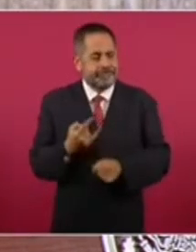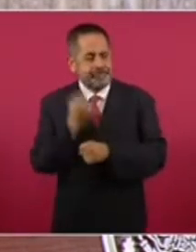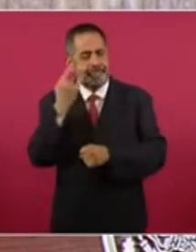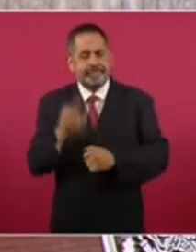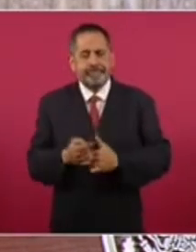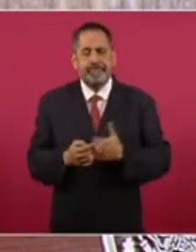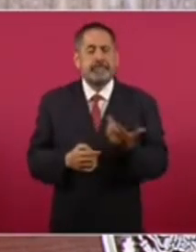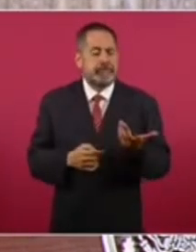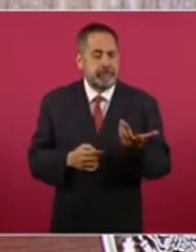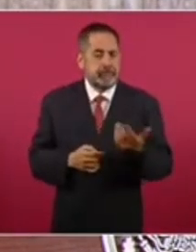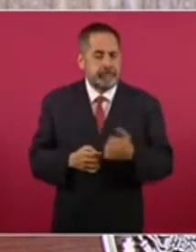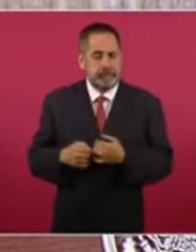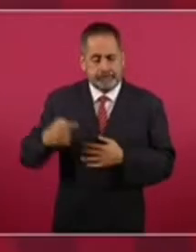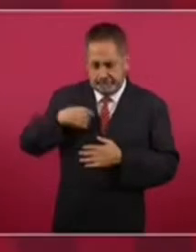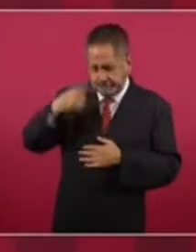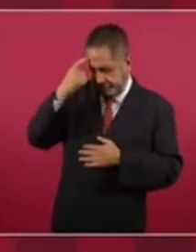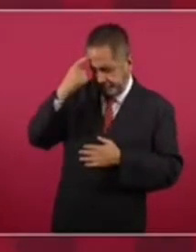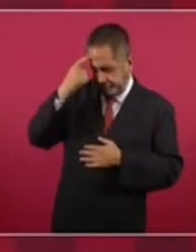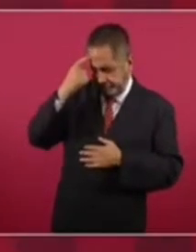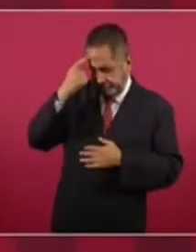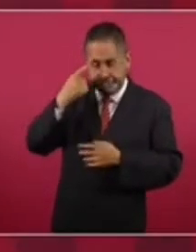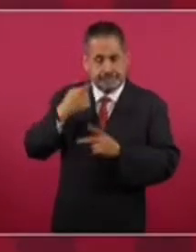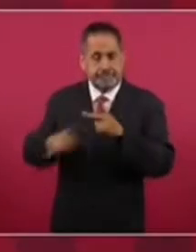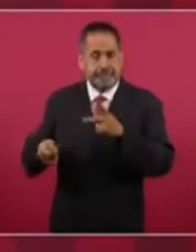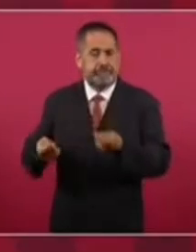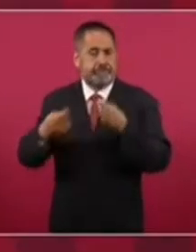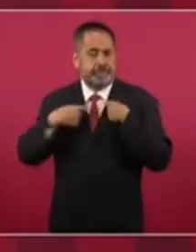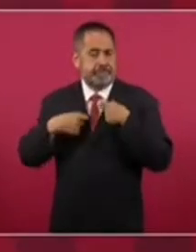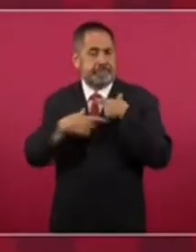esto, desde que tomé posesión